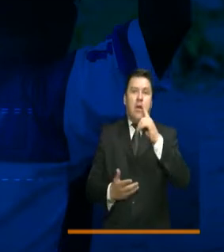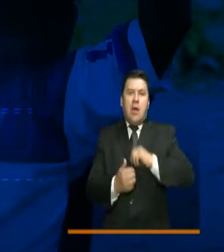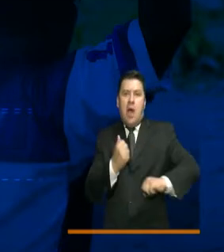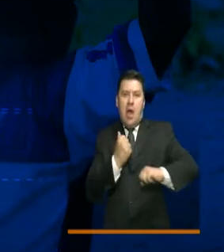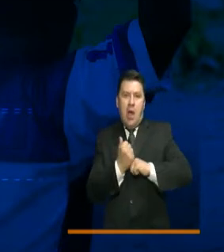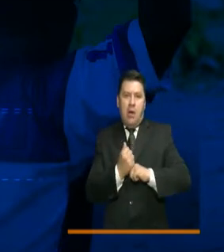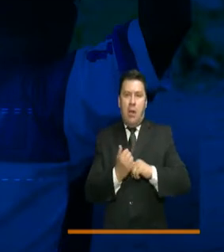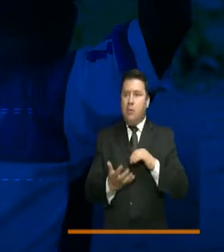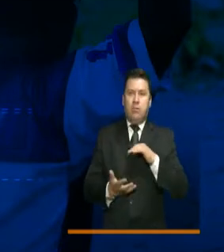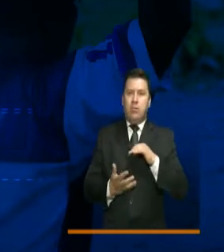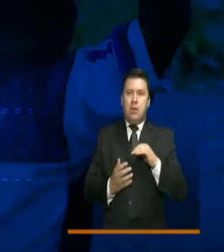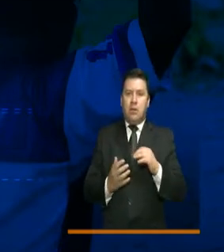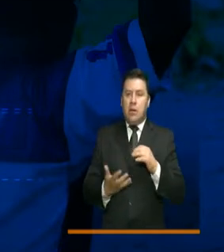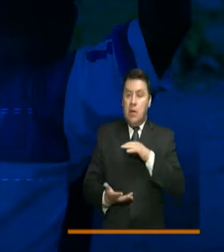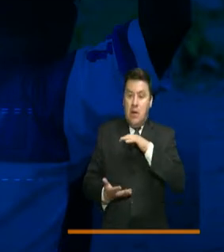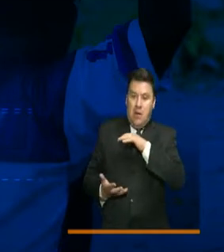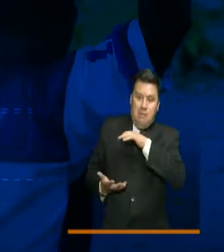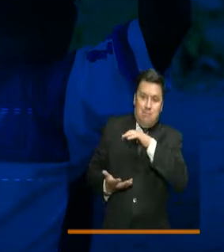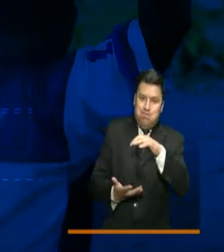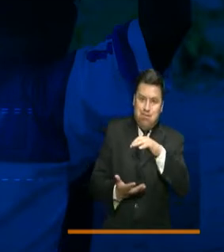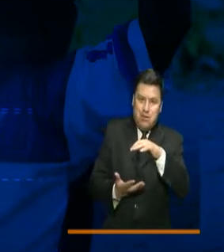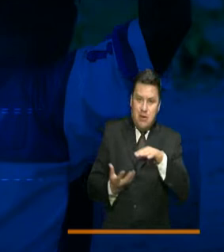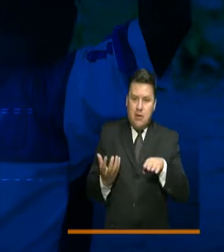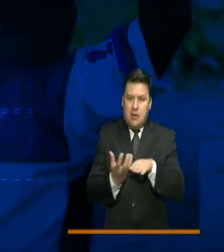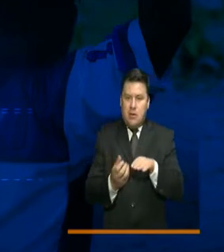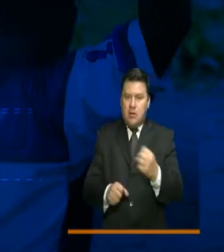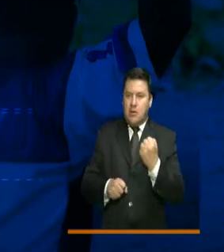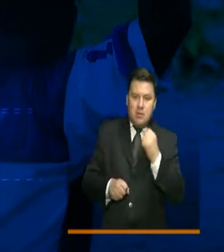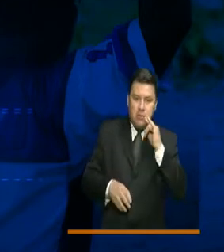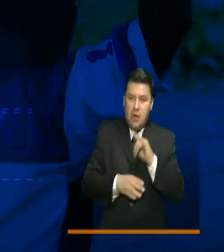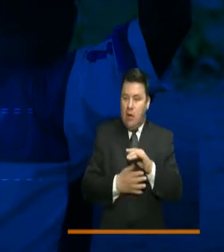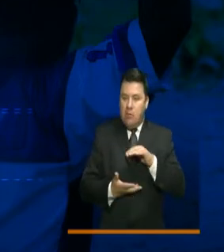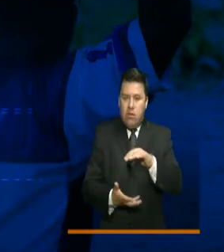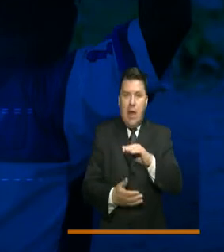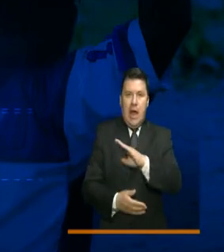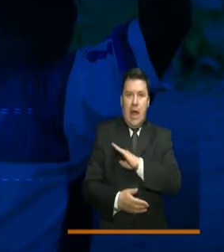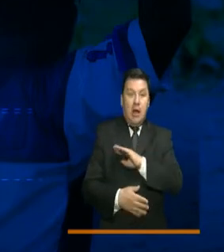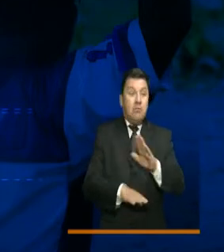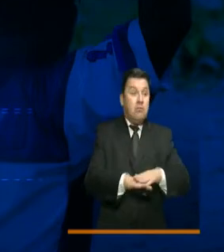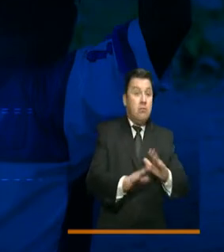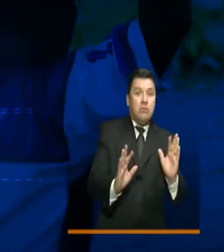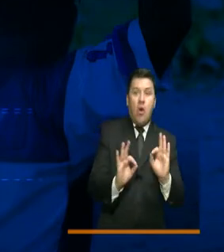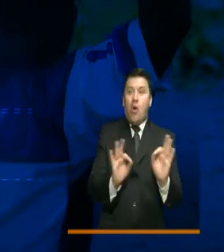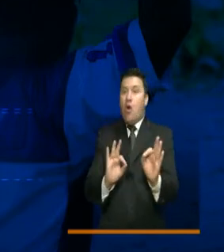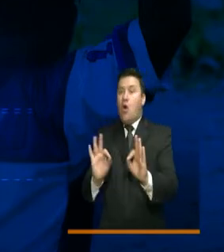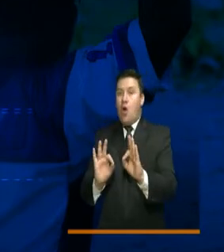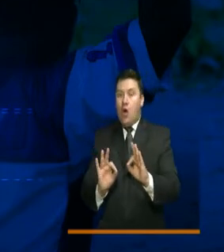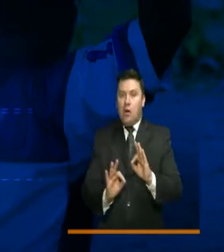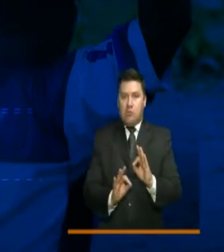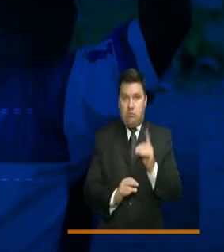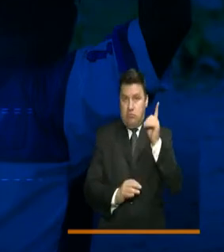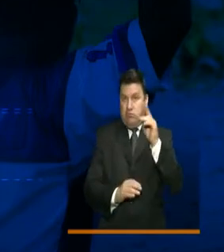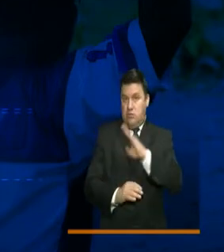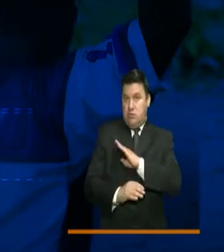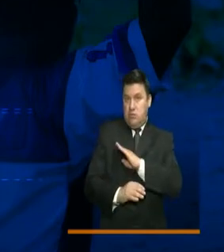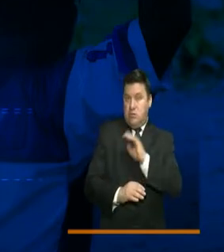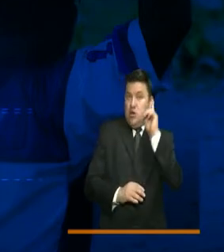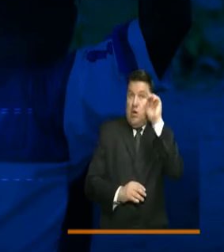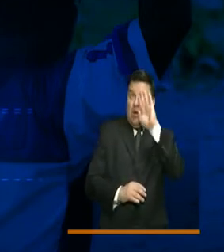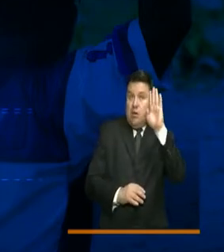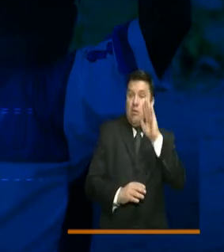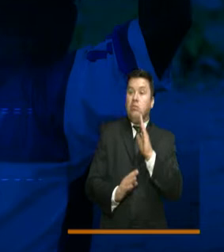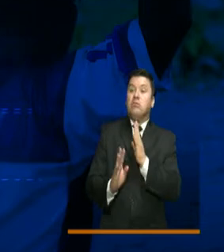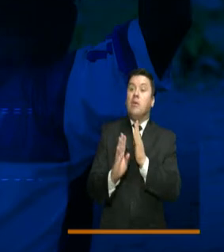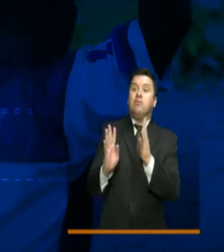lo que va a ser la entrega de estos mercados, porque ellos son fundamentales en sus regiones también para identificar